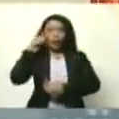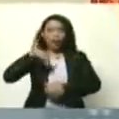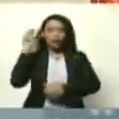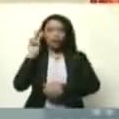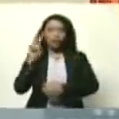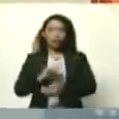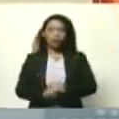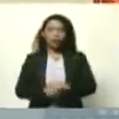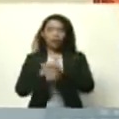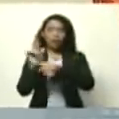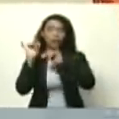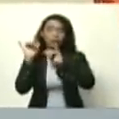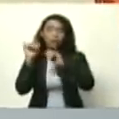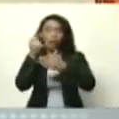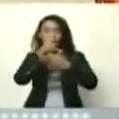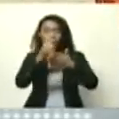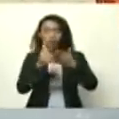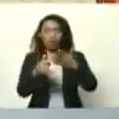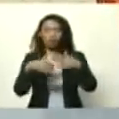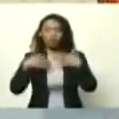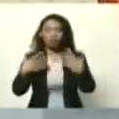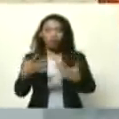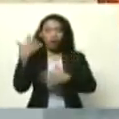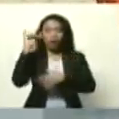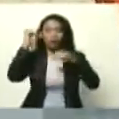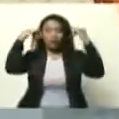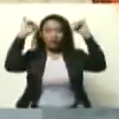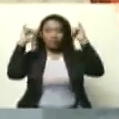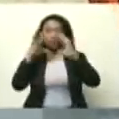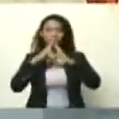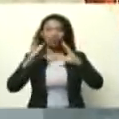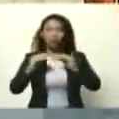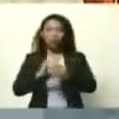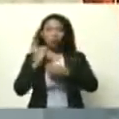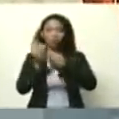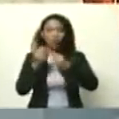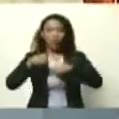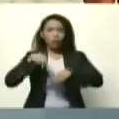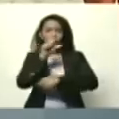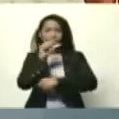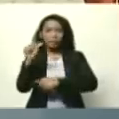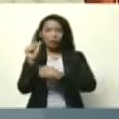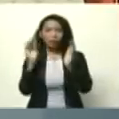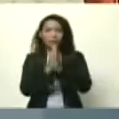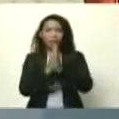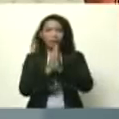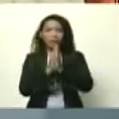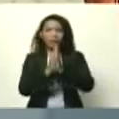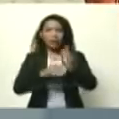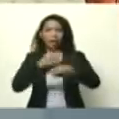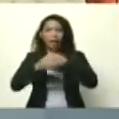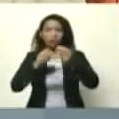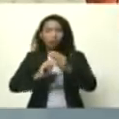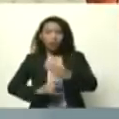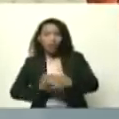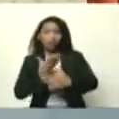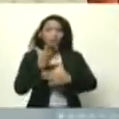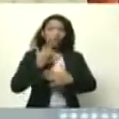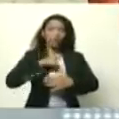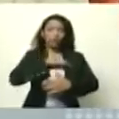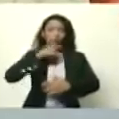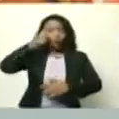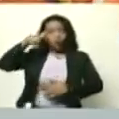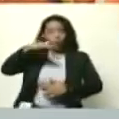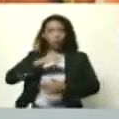En esa misma línea en la que celebramos todos cómo esta Semana Santa ha sido de renacimiento para todo nuestro